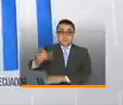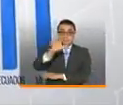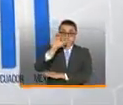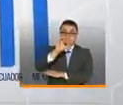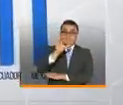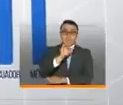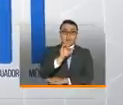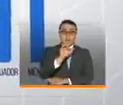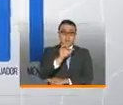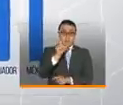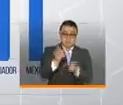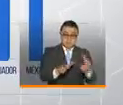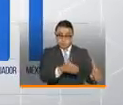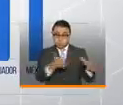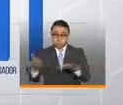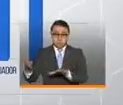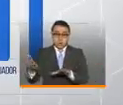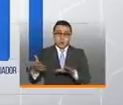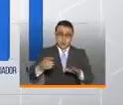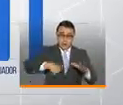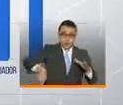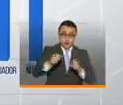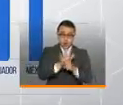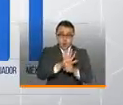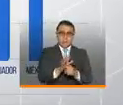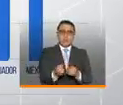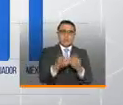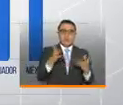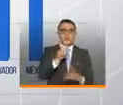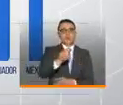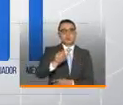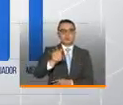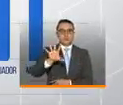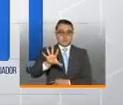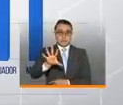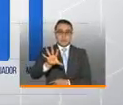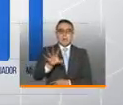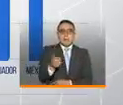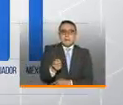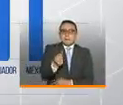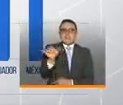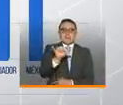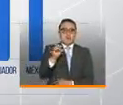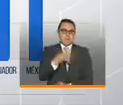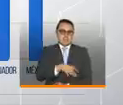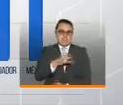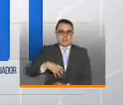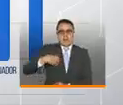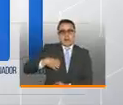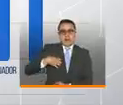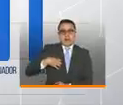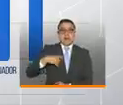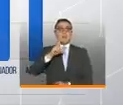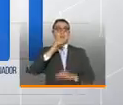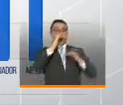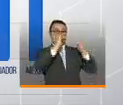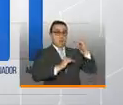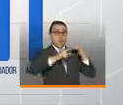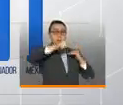un 2.5% de letalidad, muy similar a la letalidad de Chile y Argentina, pero por debajo de la de